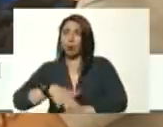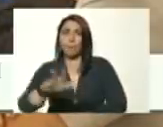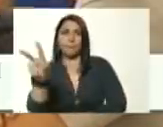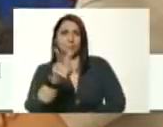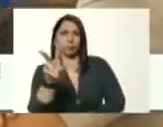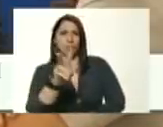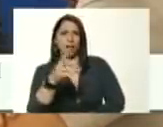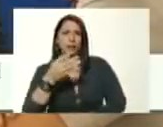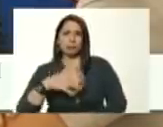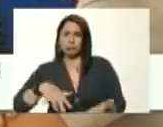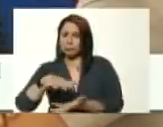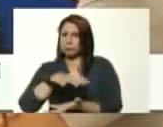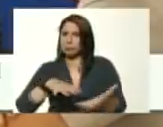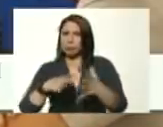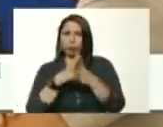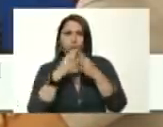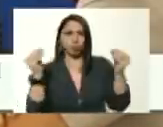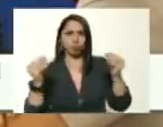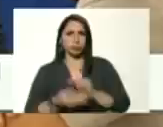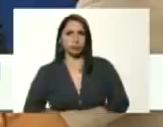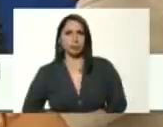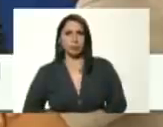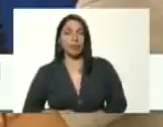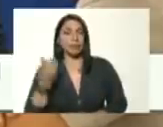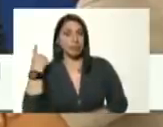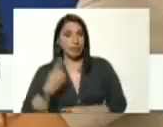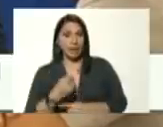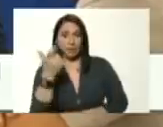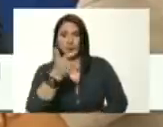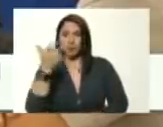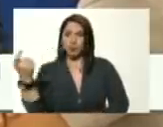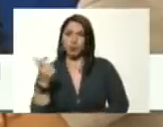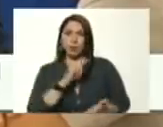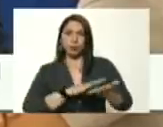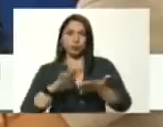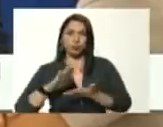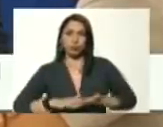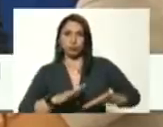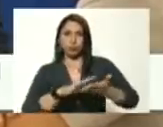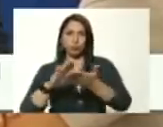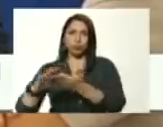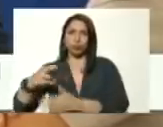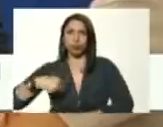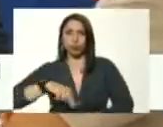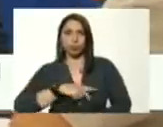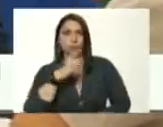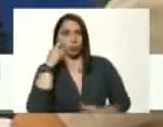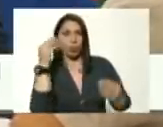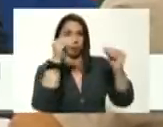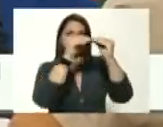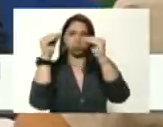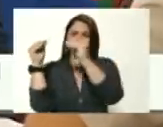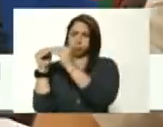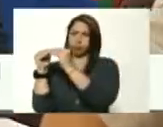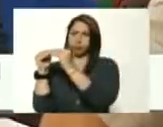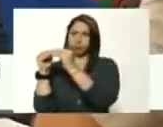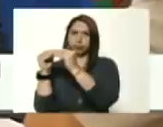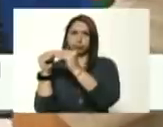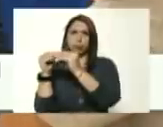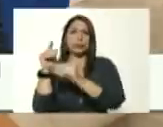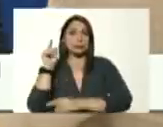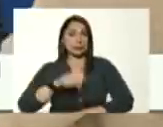de toda índole y tenemos que buscar soluciones y en eso nosotros hemos estado de acuerdo en la necesidad